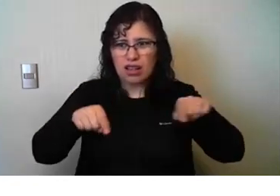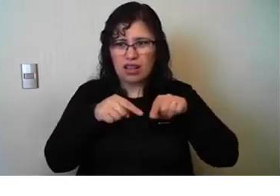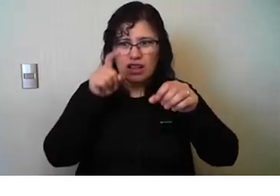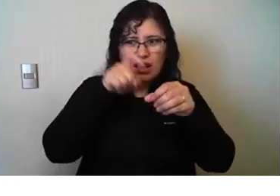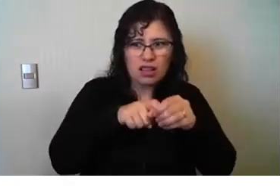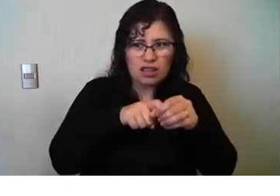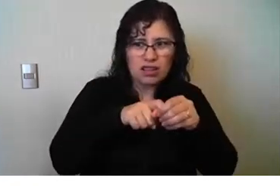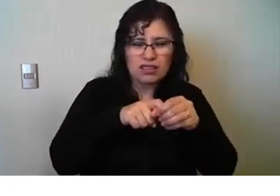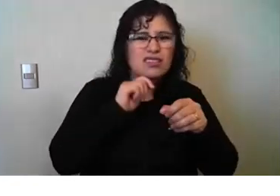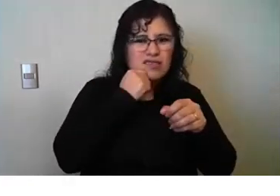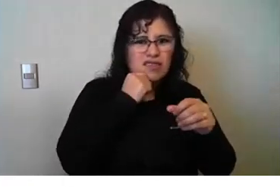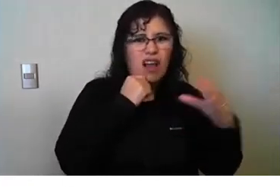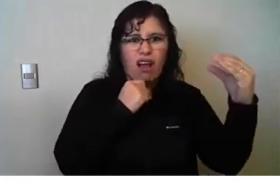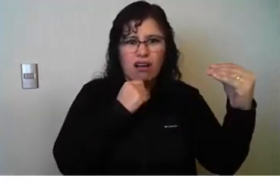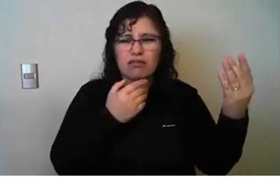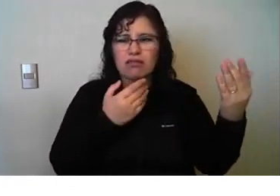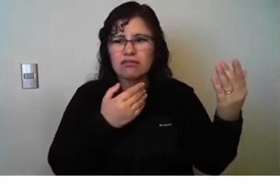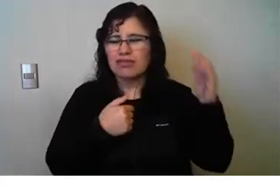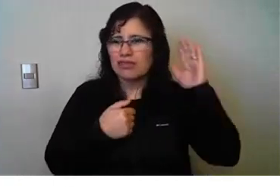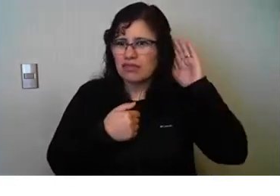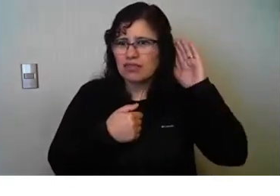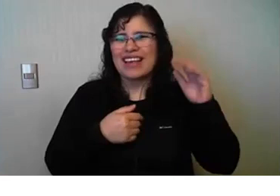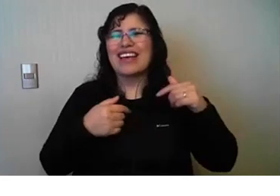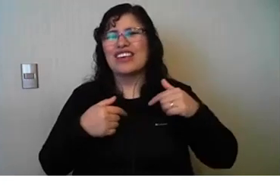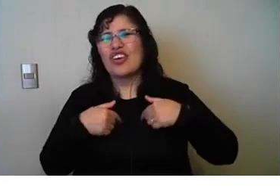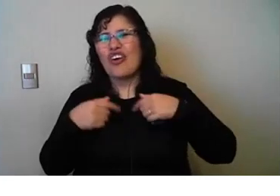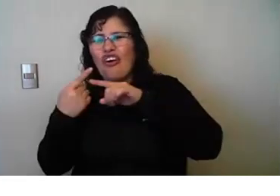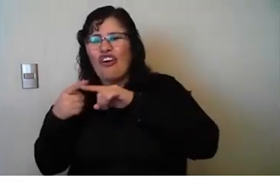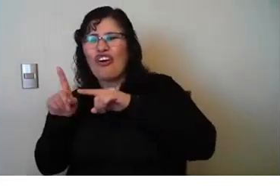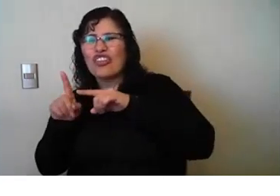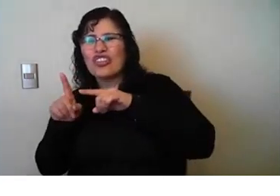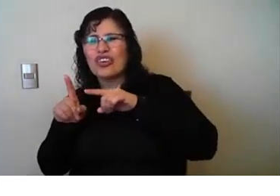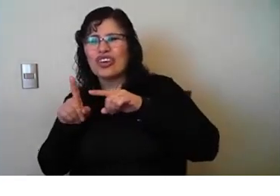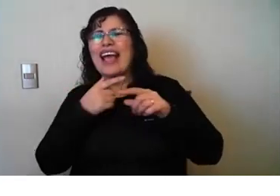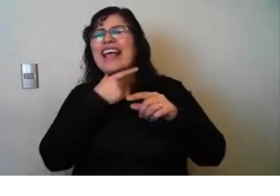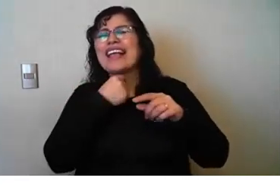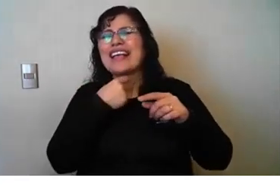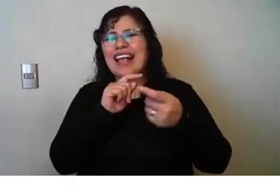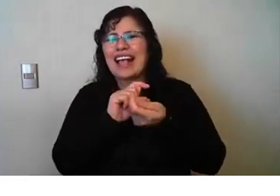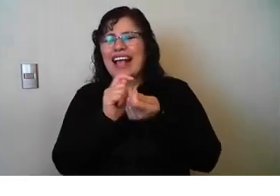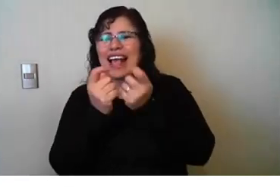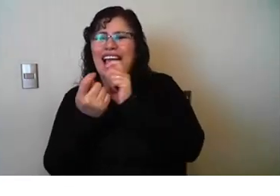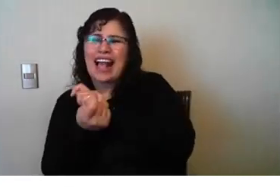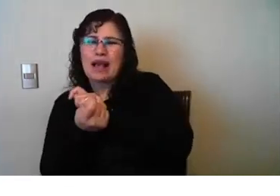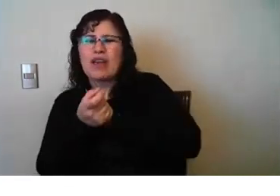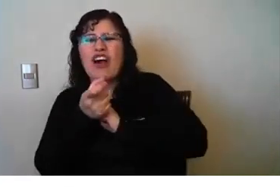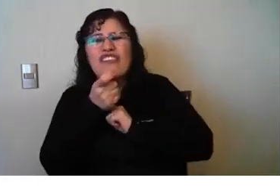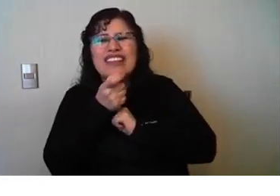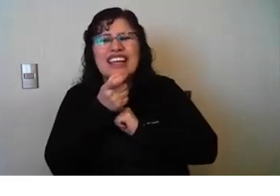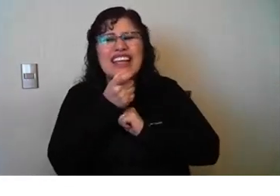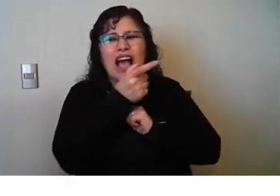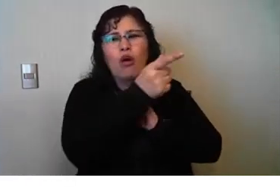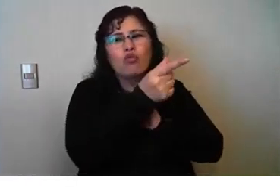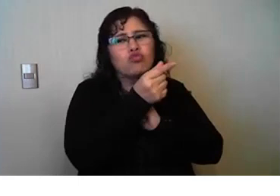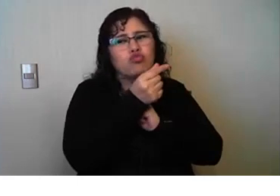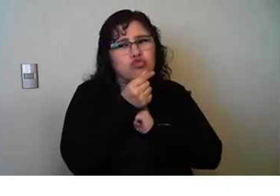no comprendo. Sí, y que estoy desde un dispositivo, quería cambiarme al otro por temas de batería. Pero no, no Pero importa. si ingresa